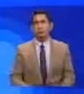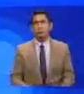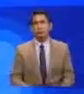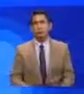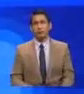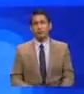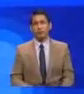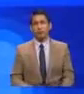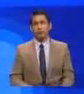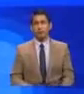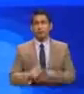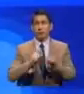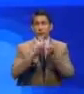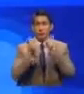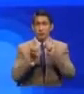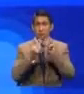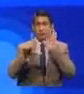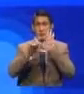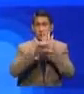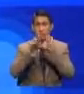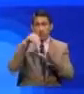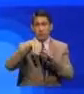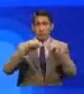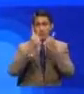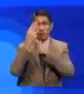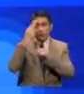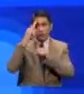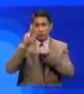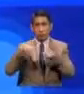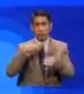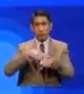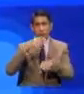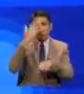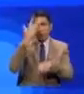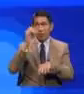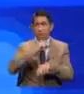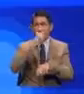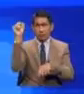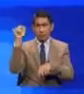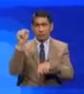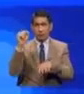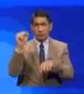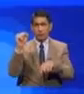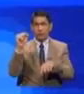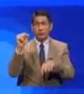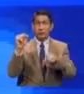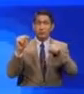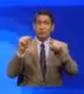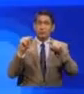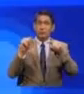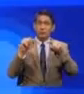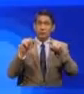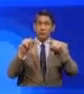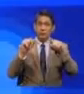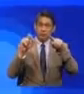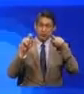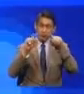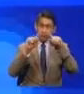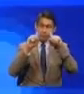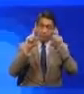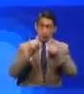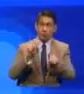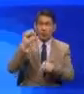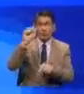Y habrá cambios de leyes en la Asamblea Nacional luego del triunfo de la consulta popular. El presidente Daniel Noboa